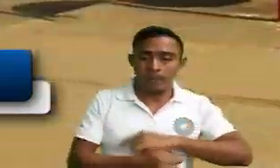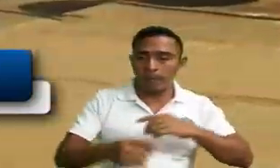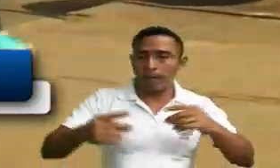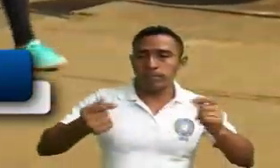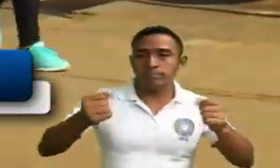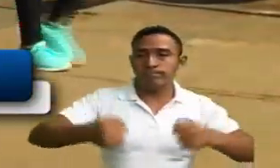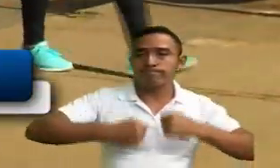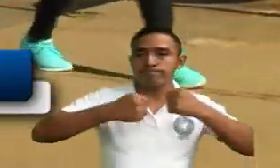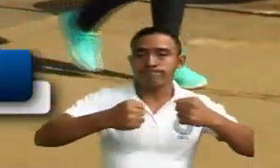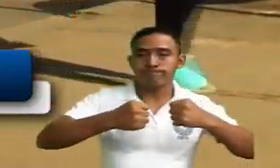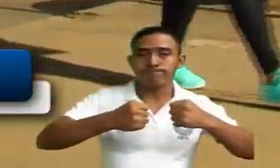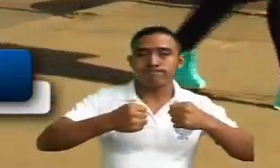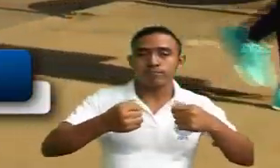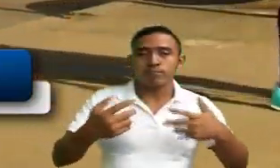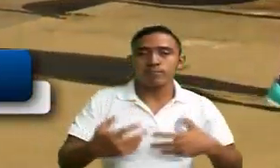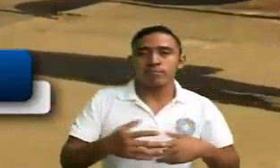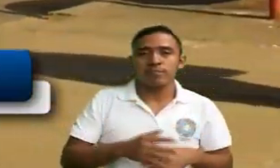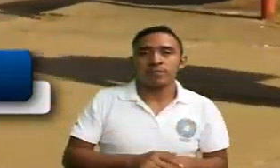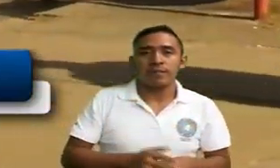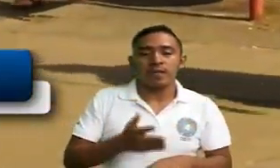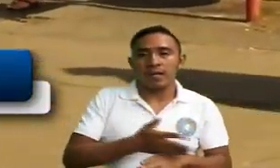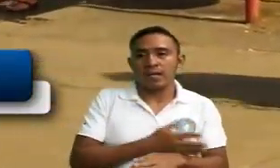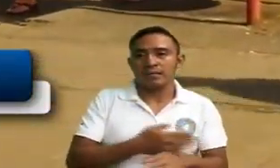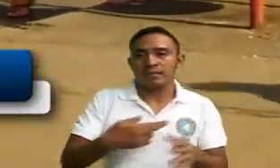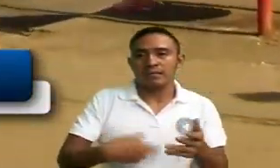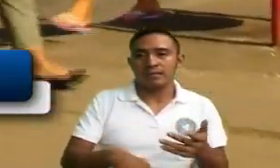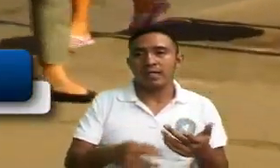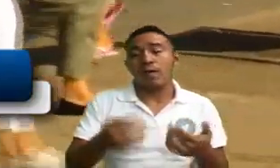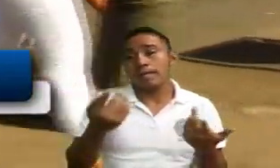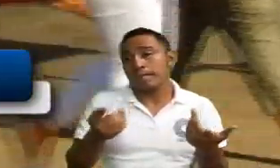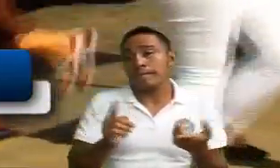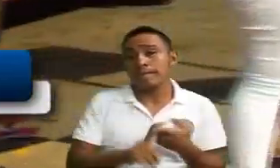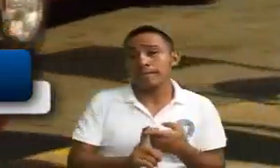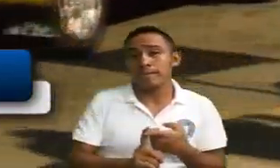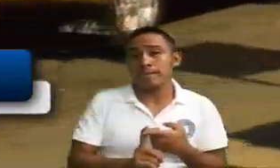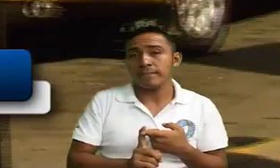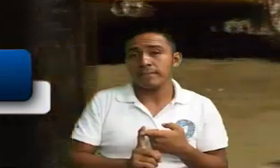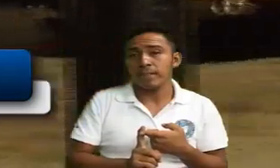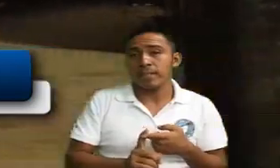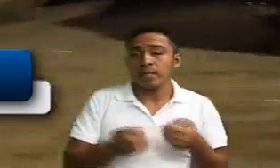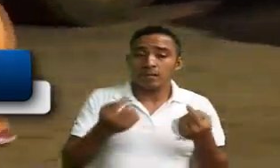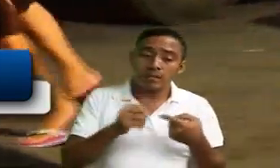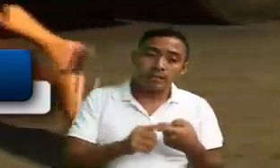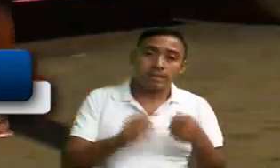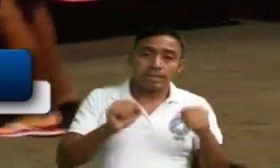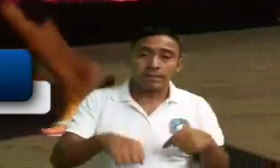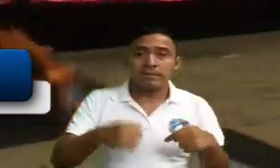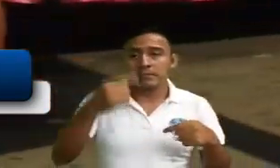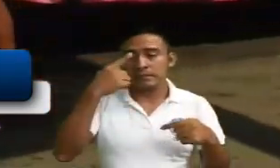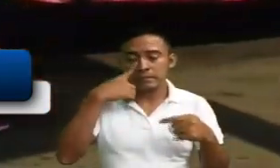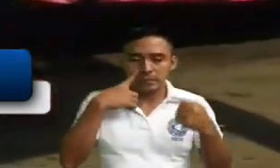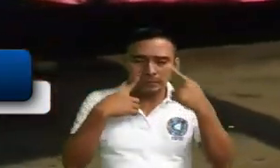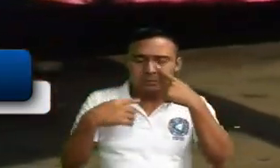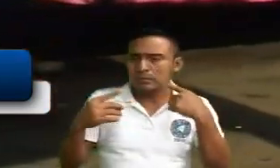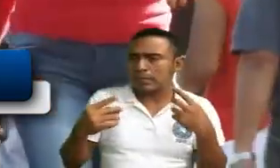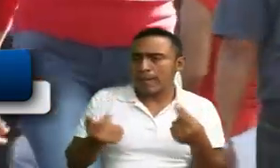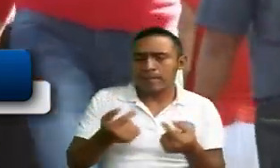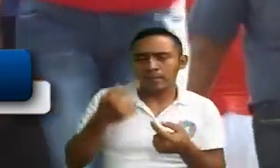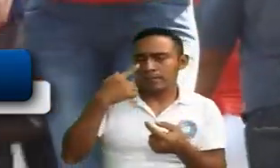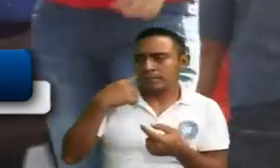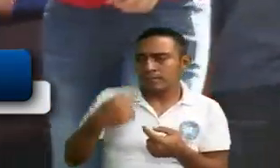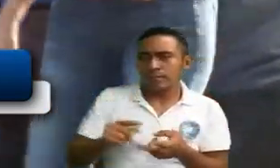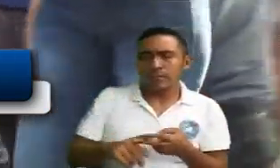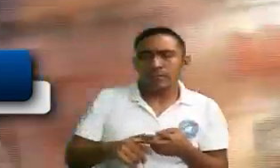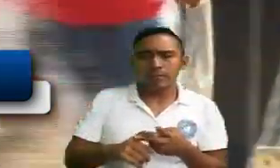humor que puede experimentar en la fase previa. Puede ser uno de los síntomas que esté enojada. Un llanto fácil, anda